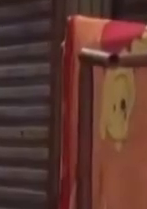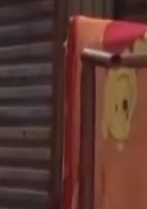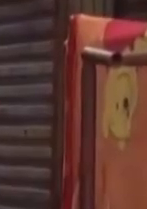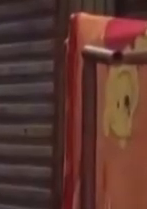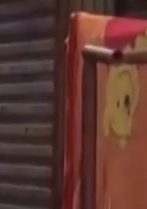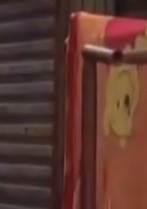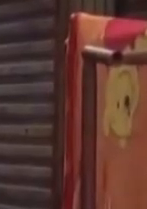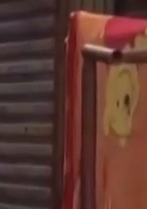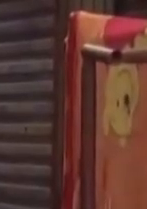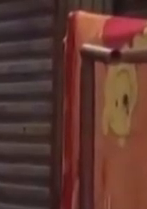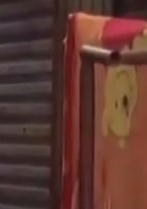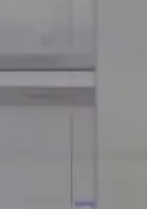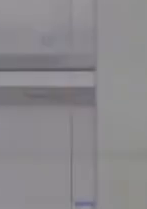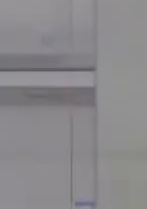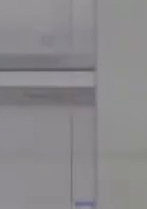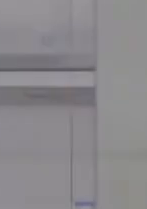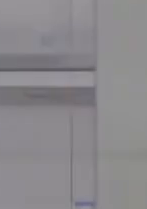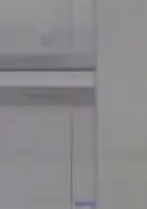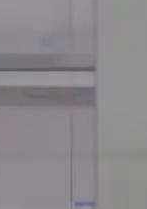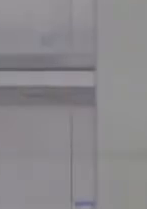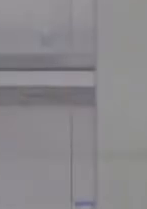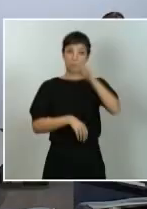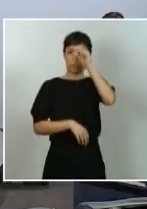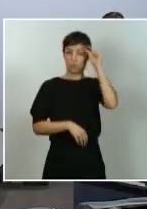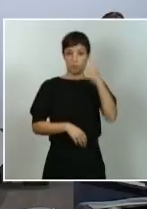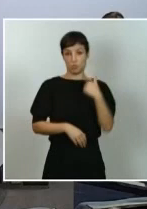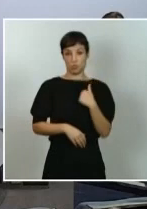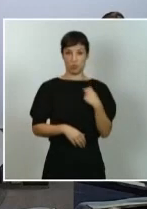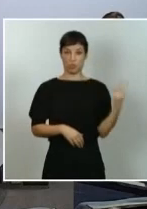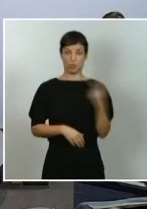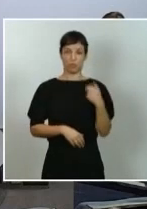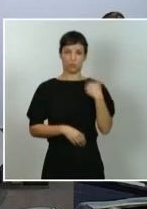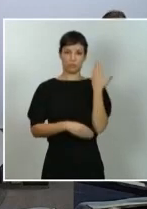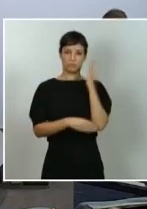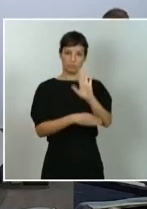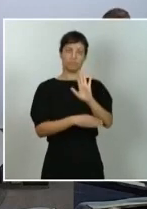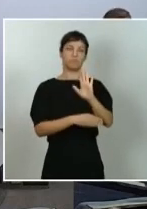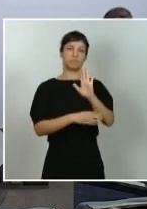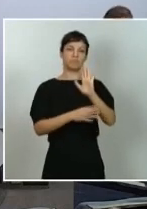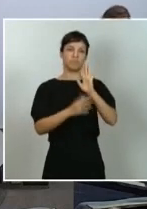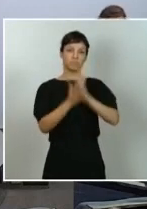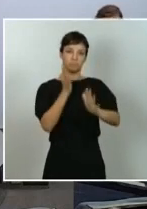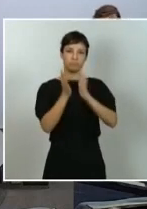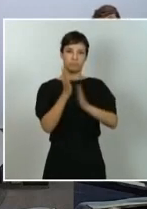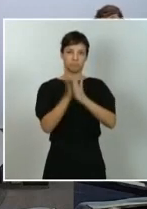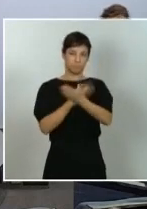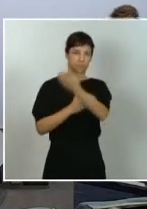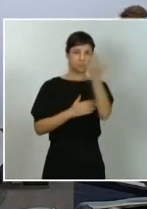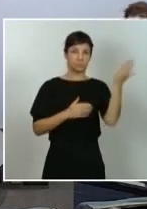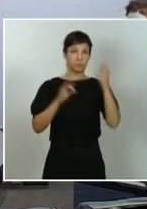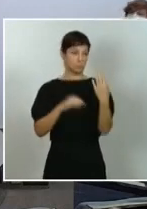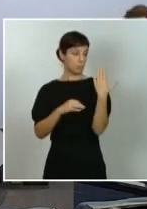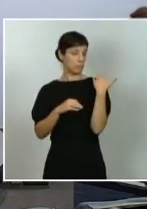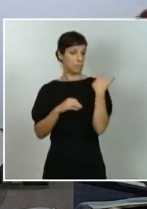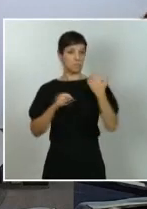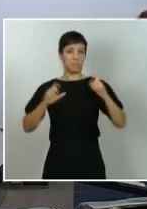de cómo llamarnos a nosotros prepotentes, cuando los prepotentes son aquellos que realmente no quieren escuchar y siguen haciendo las cosas mal. Totalmente de